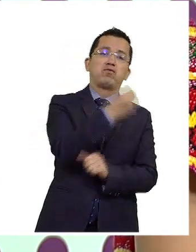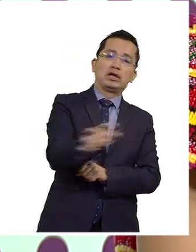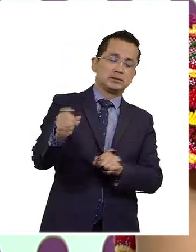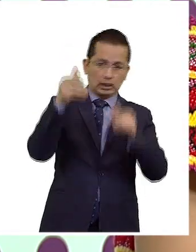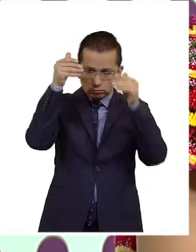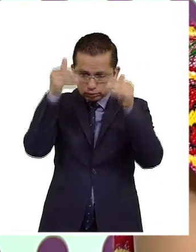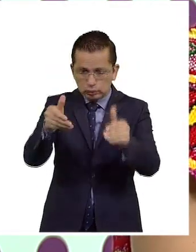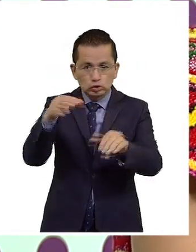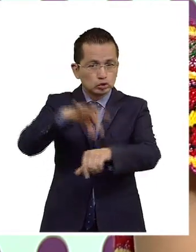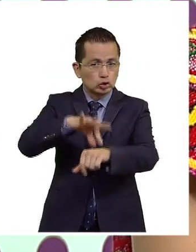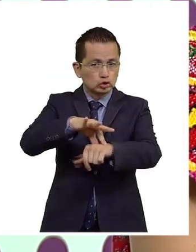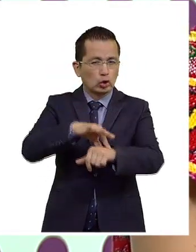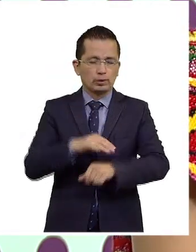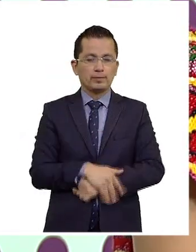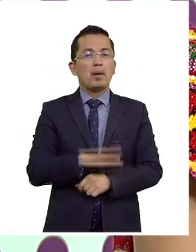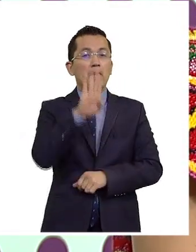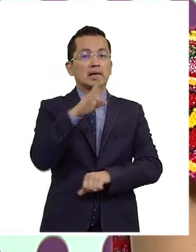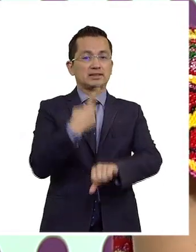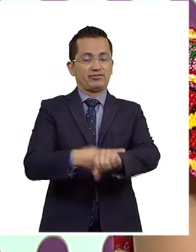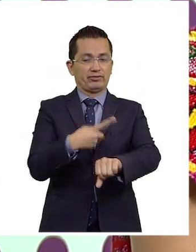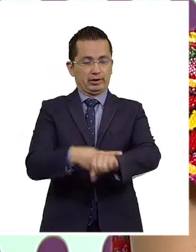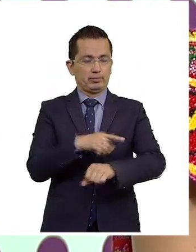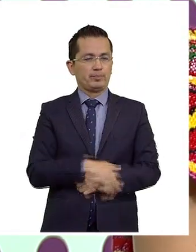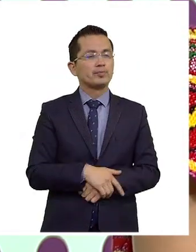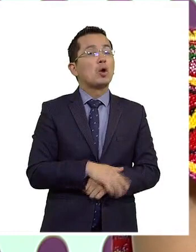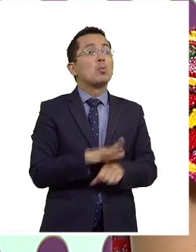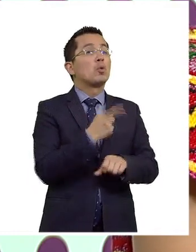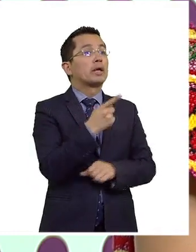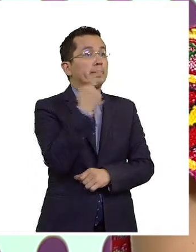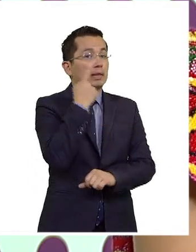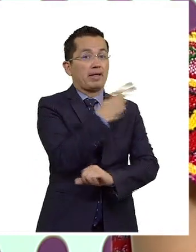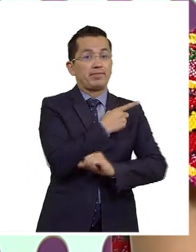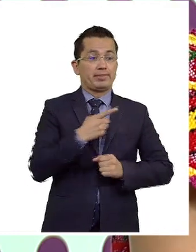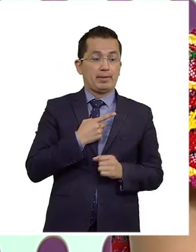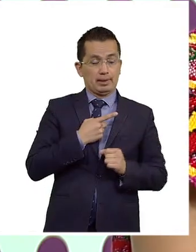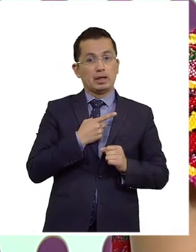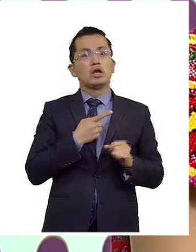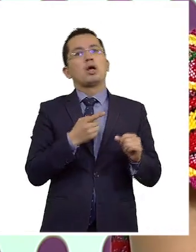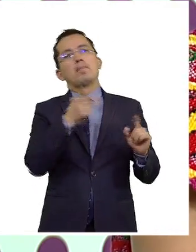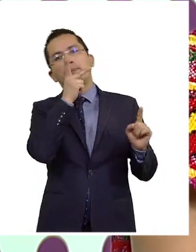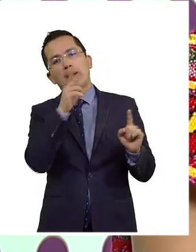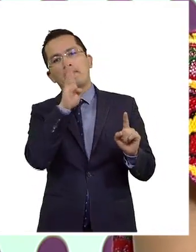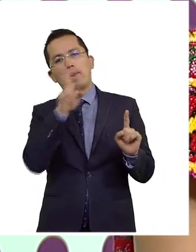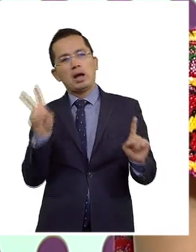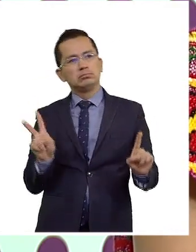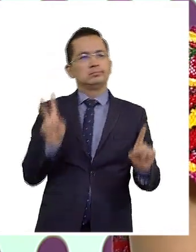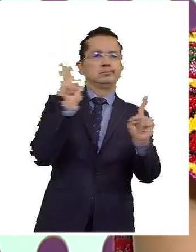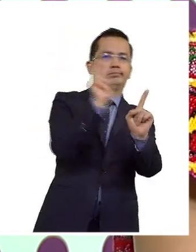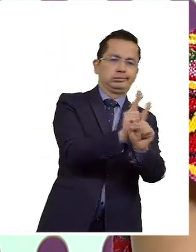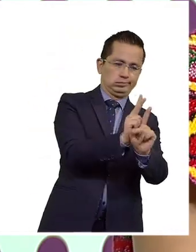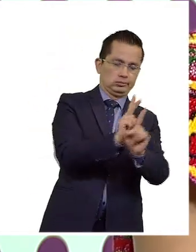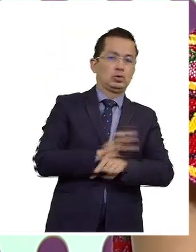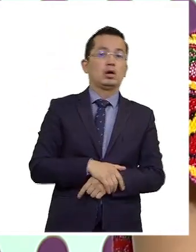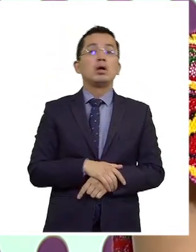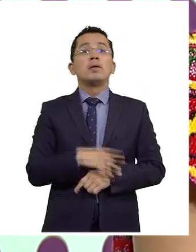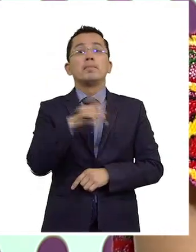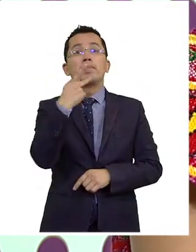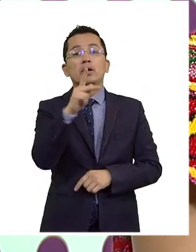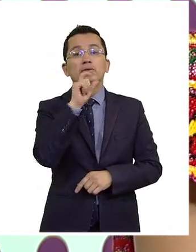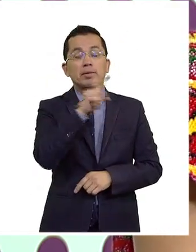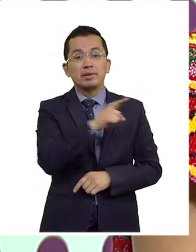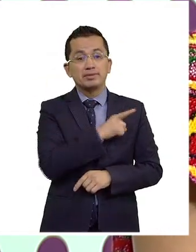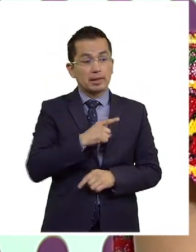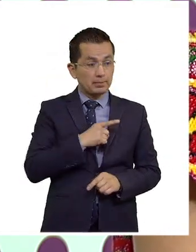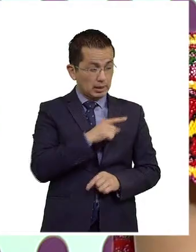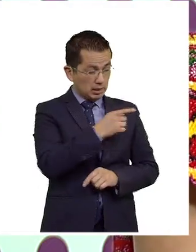el 86% de las personas trans acompañadas, niñas, niños y adolescentes trans acompañadas por alguien de su familia, por